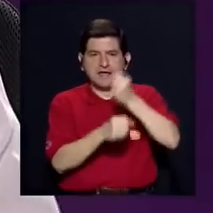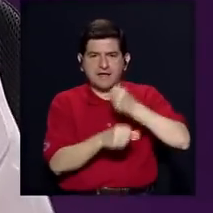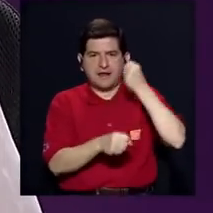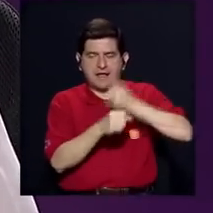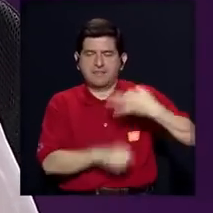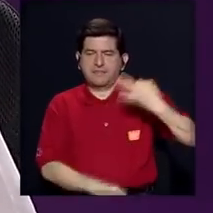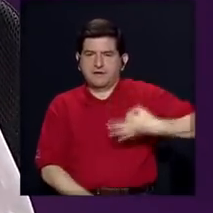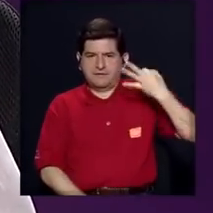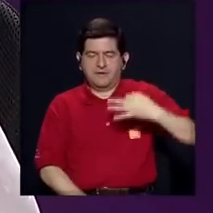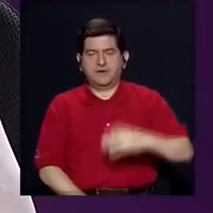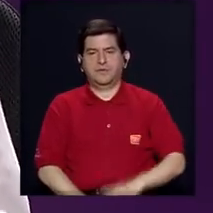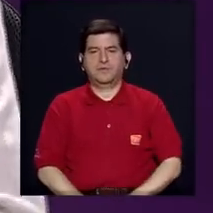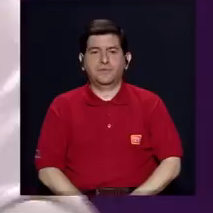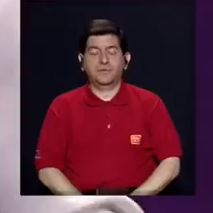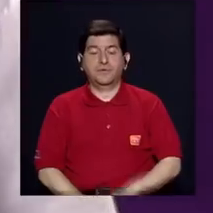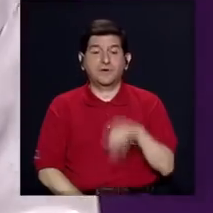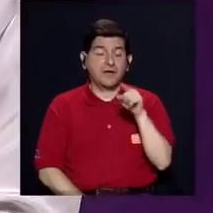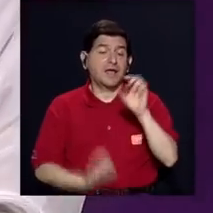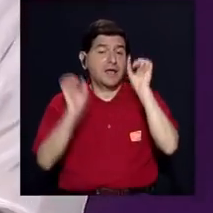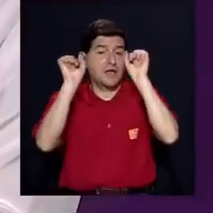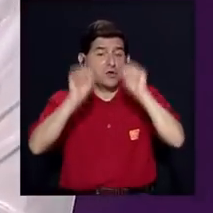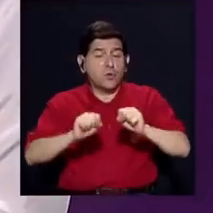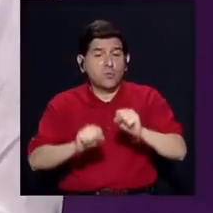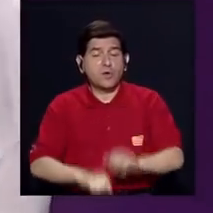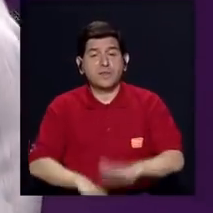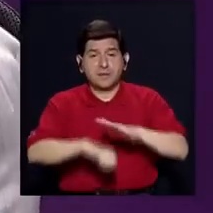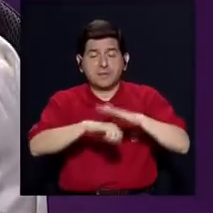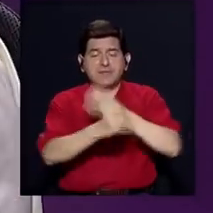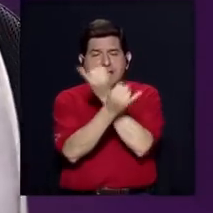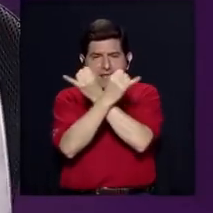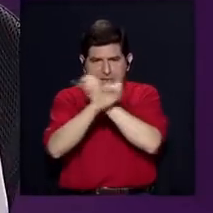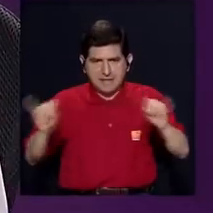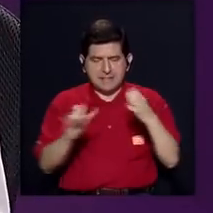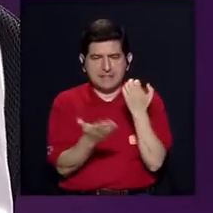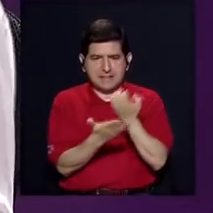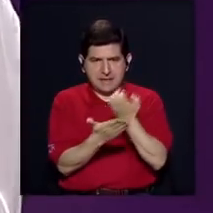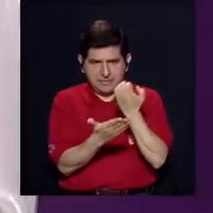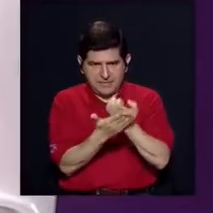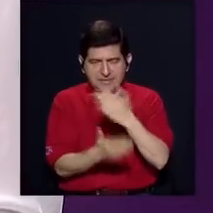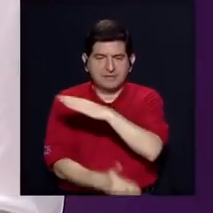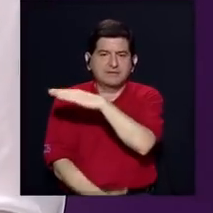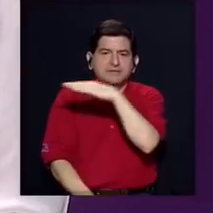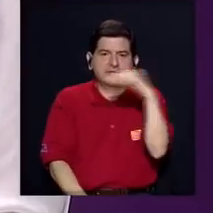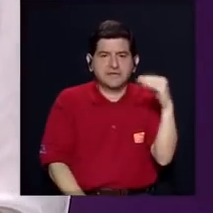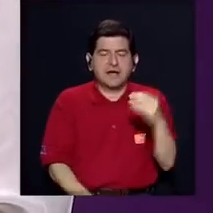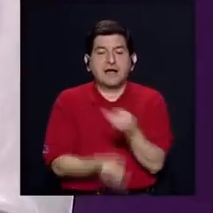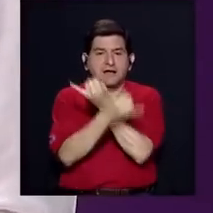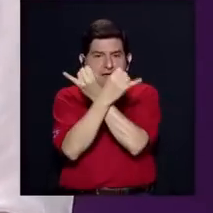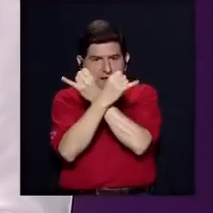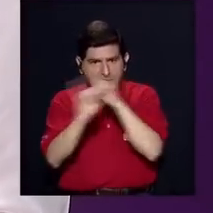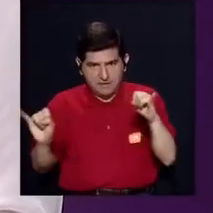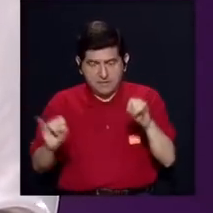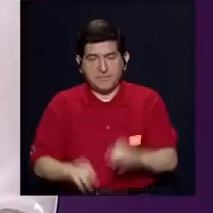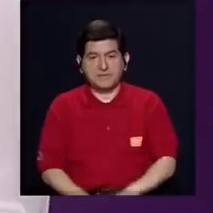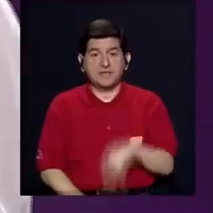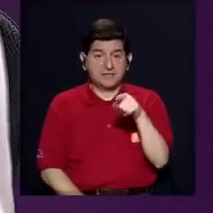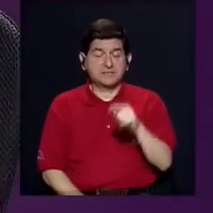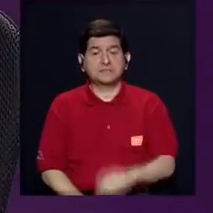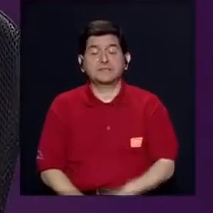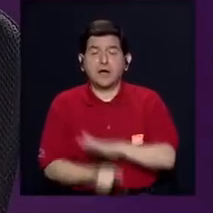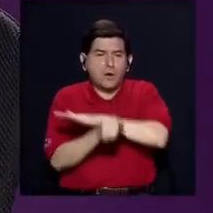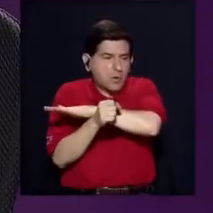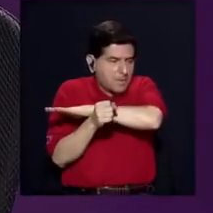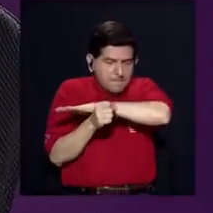formal claro que es lo que le puede dar autonomía económica y autonomía por lo tanto en la